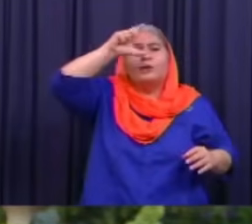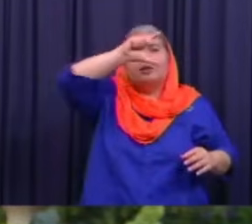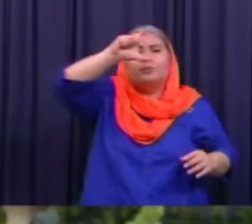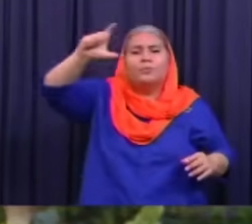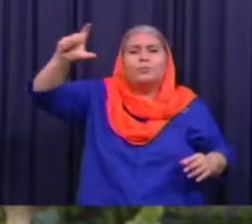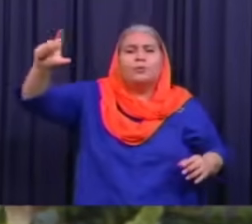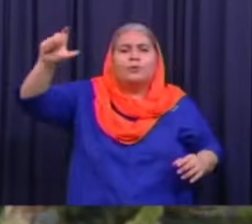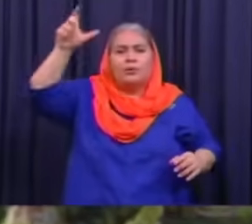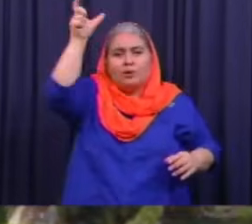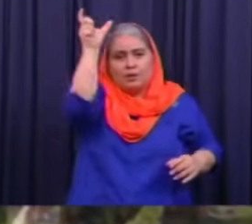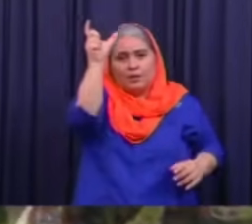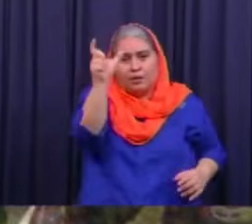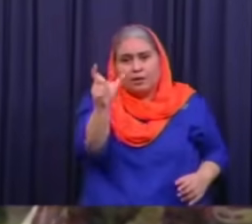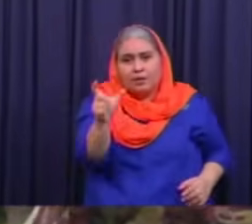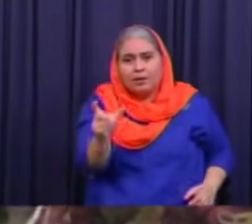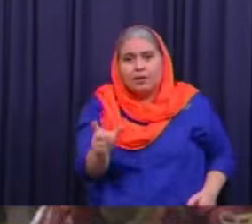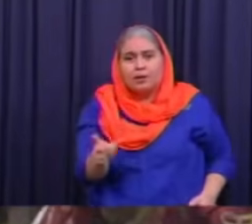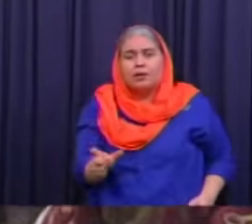de